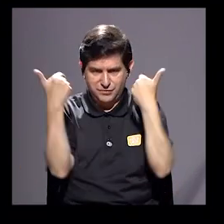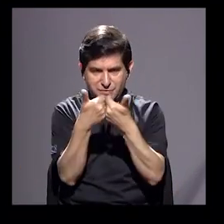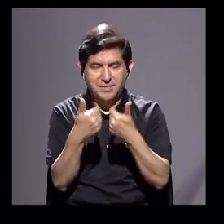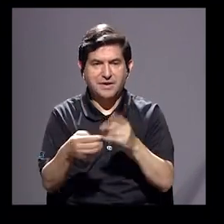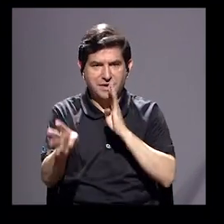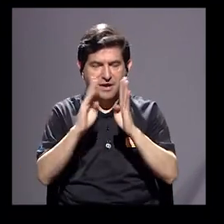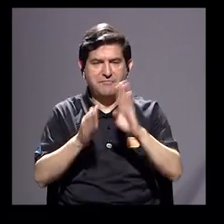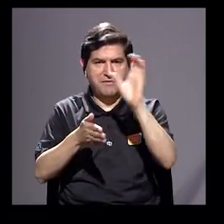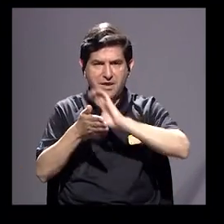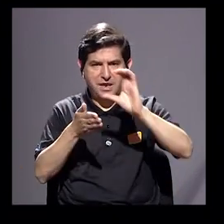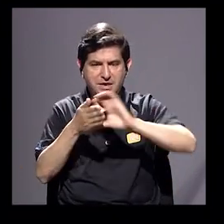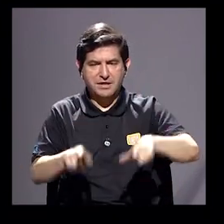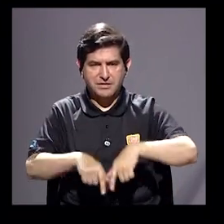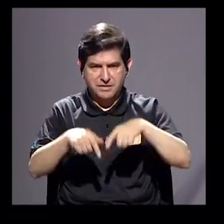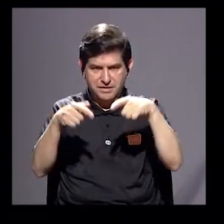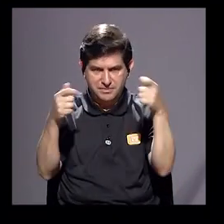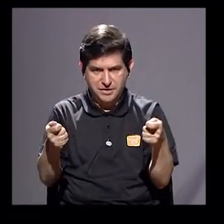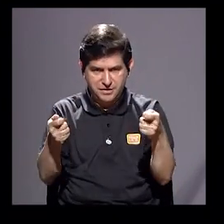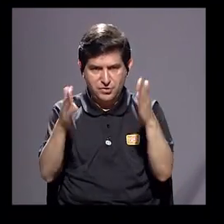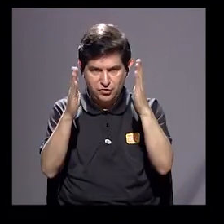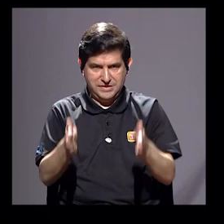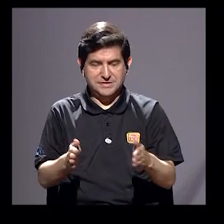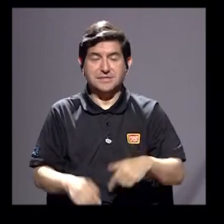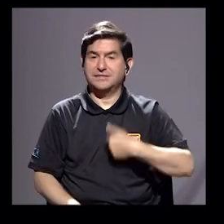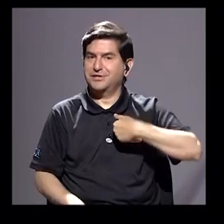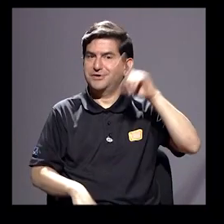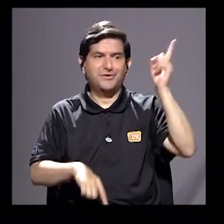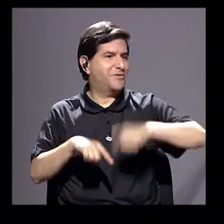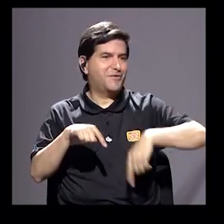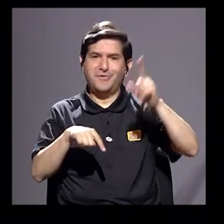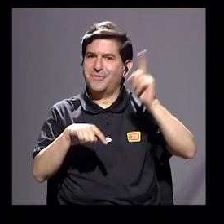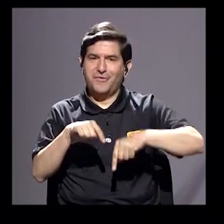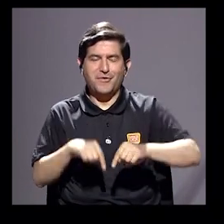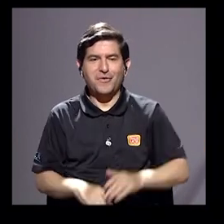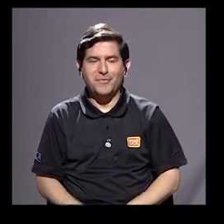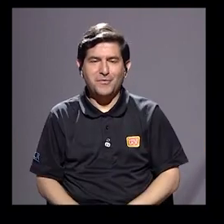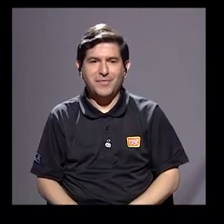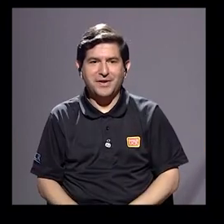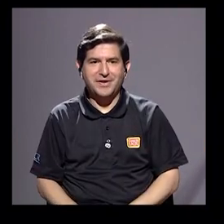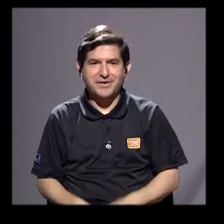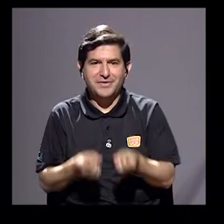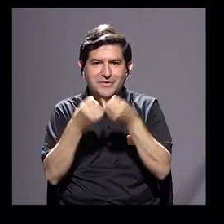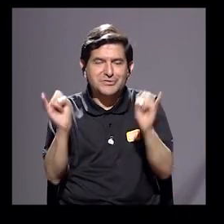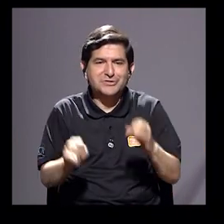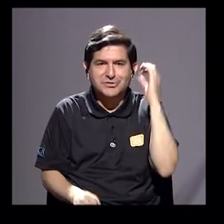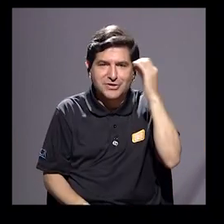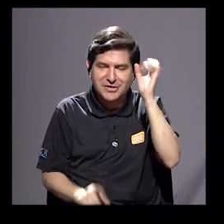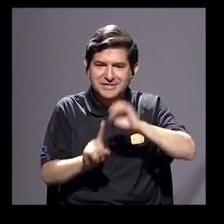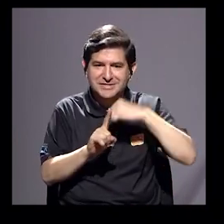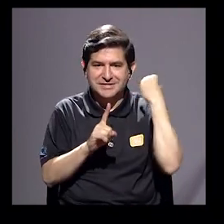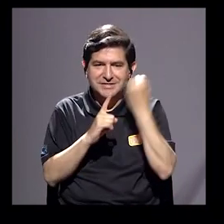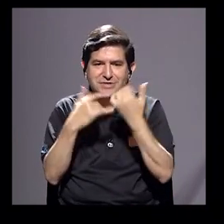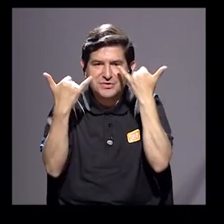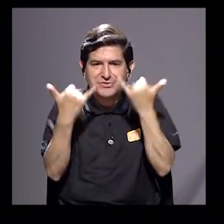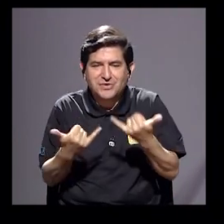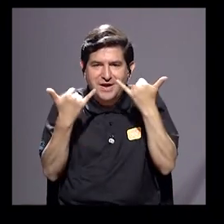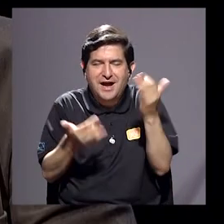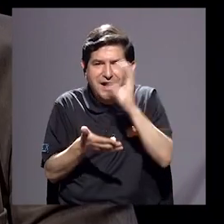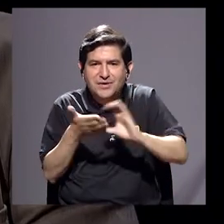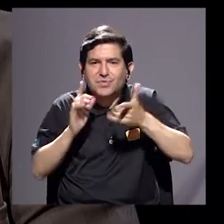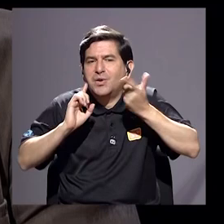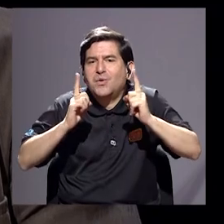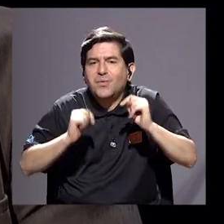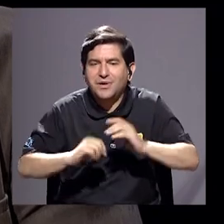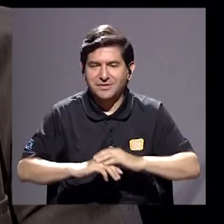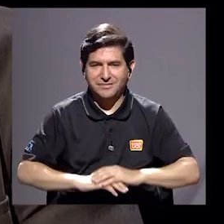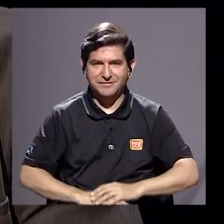hablando del colegio de periodistas y no podría dejar de que me dé su opinión sobre el estado de la situación del colegio actualmente